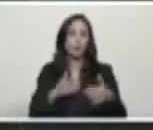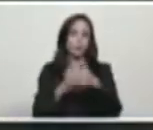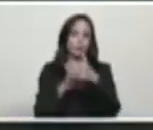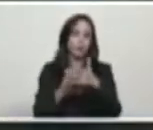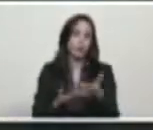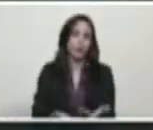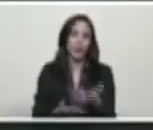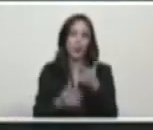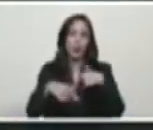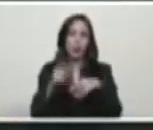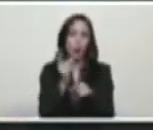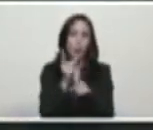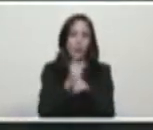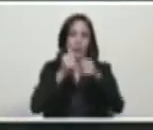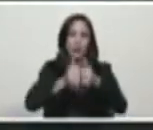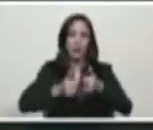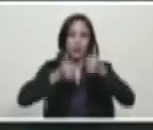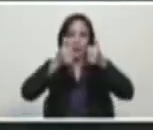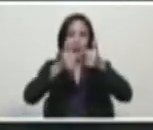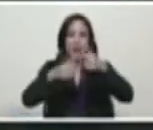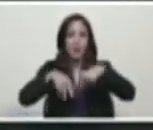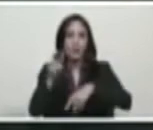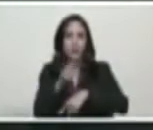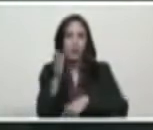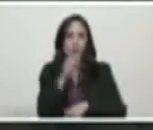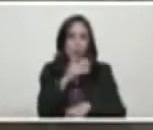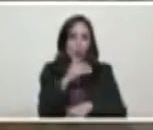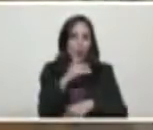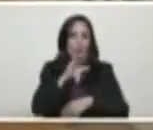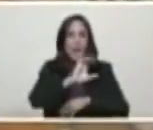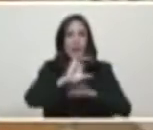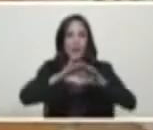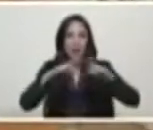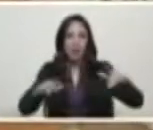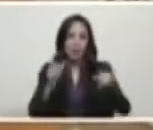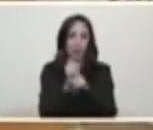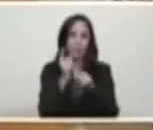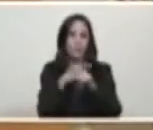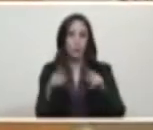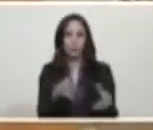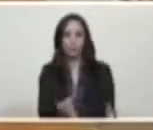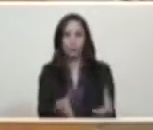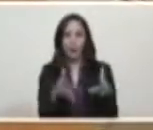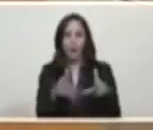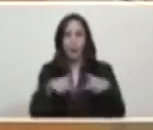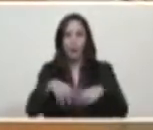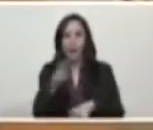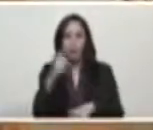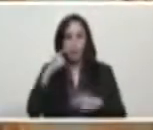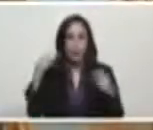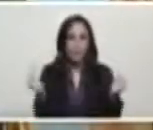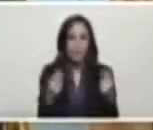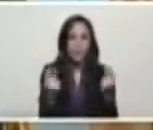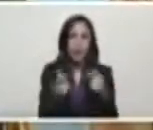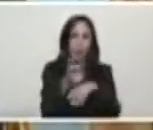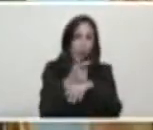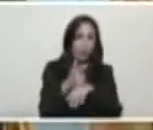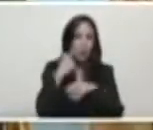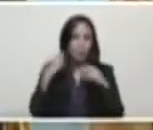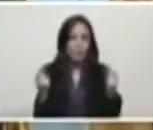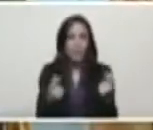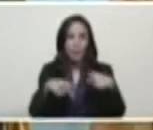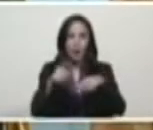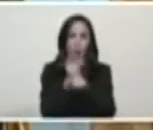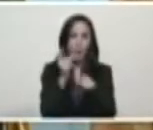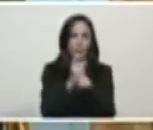en Venezuela, y si no hay final, no hay Serie del Caribe. Pero logramos. El gobierno se activó y logró que la serie